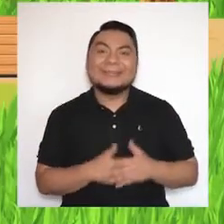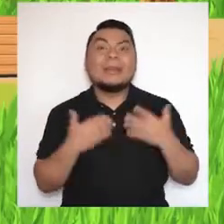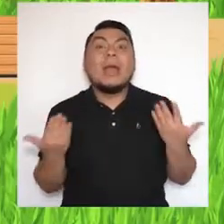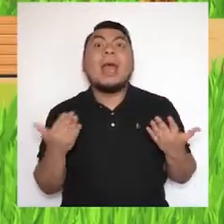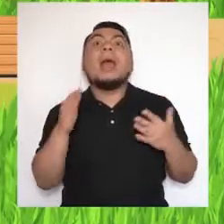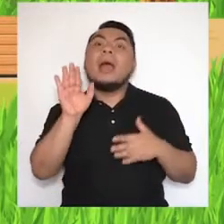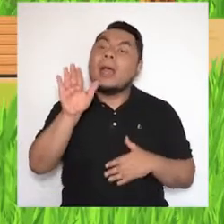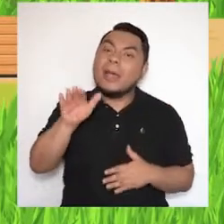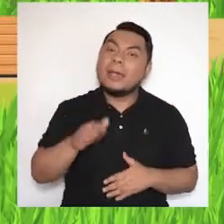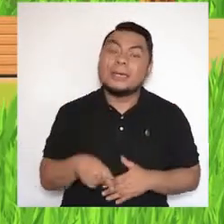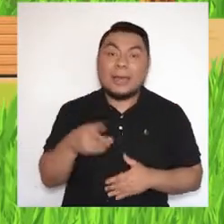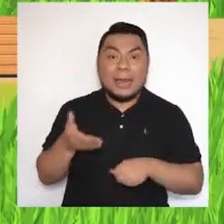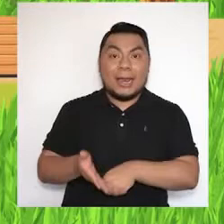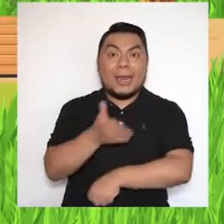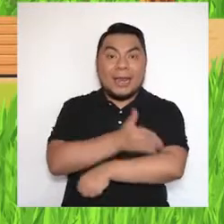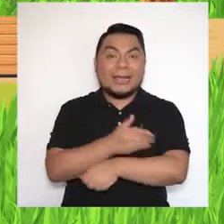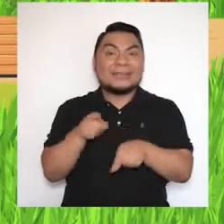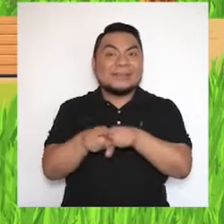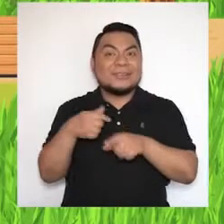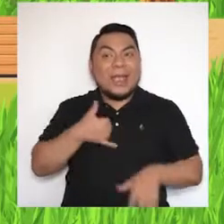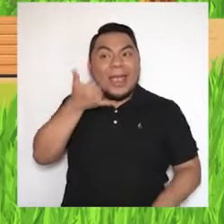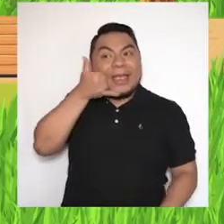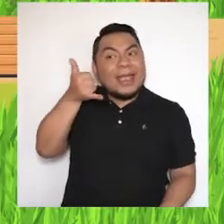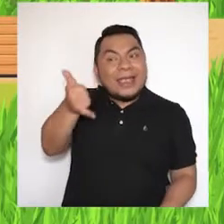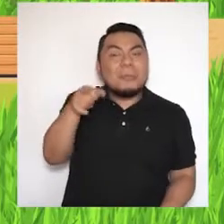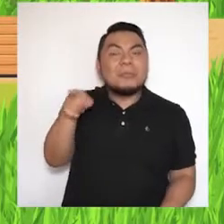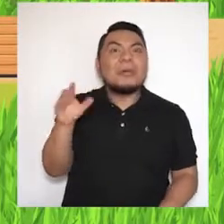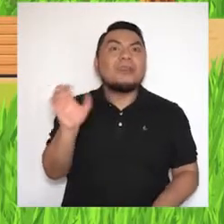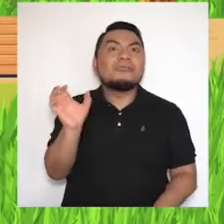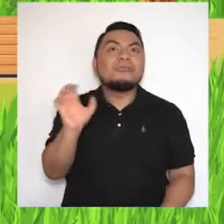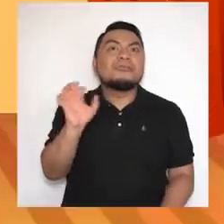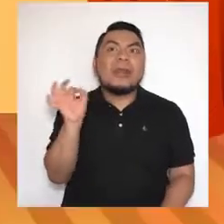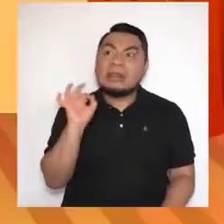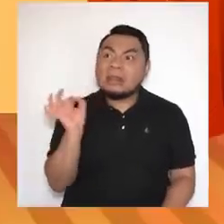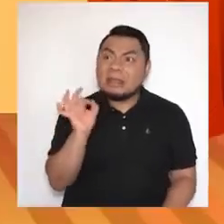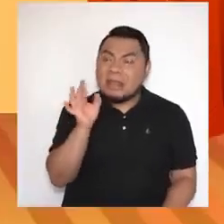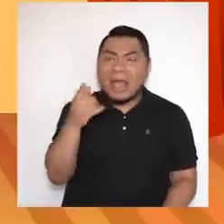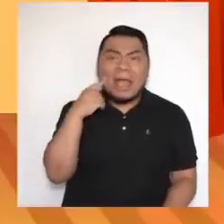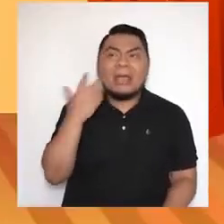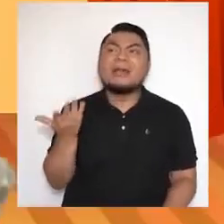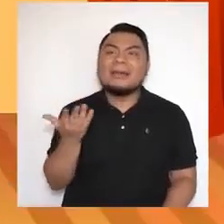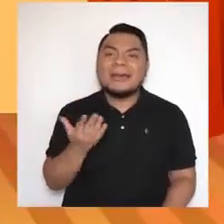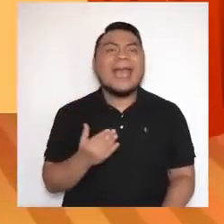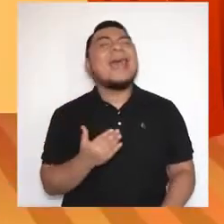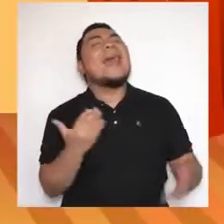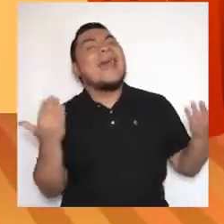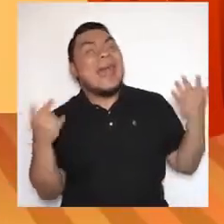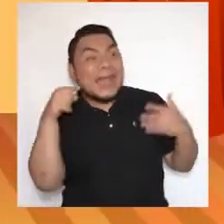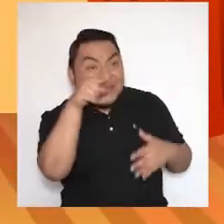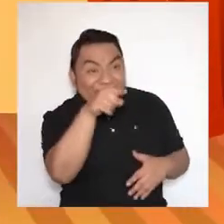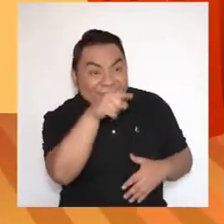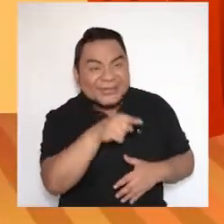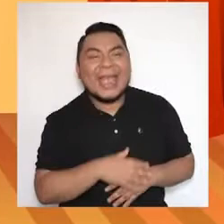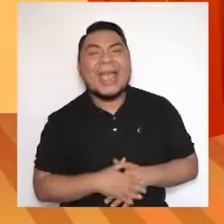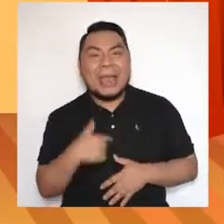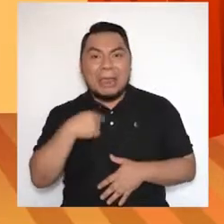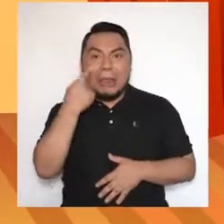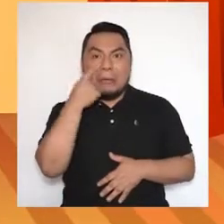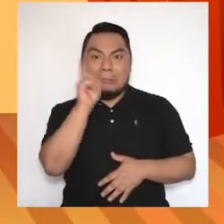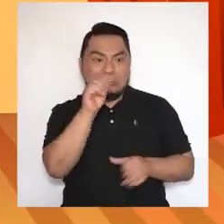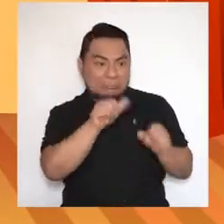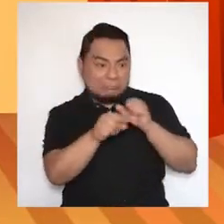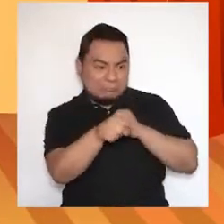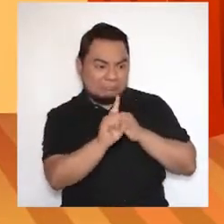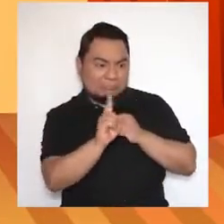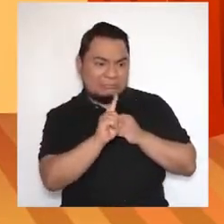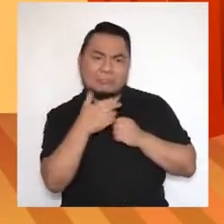Por cierto, antes también te llamé, pero no contestabas. ¡Ah! ¡Eras tú! Como no conocí el número,